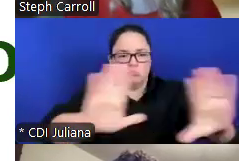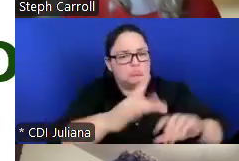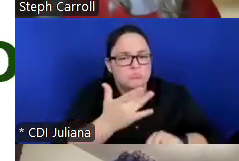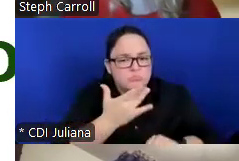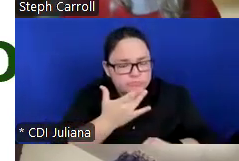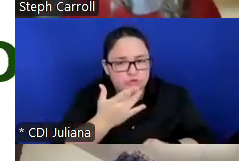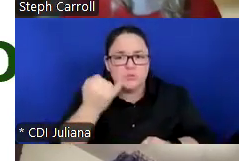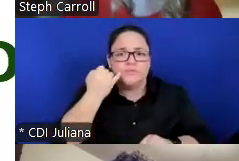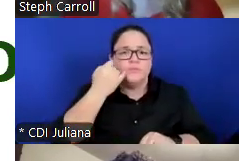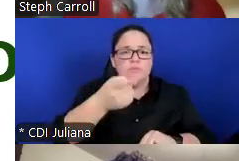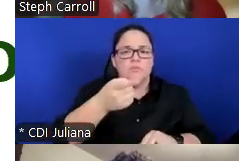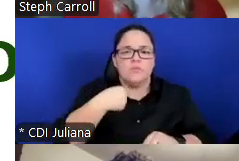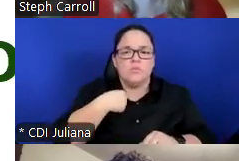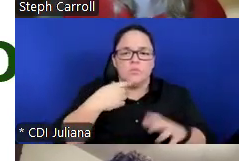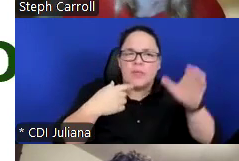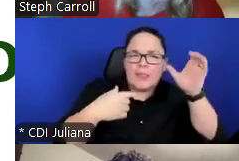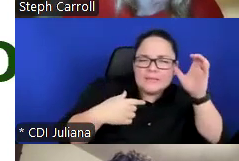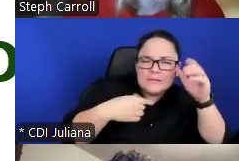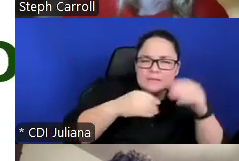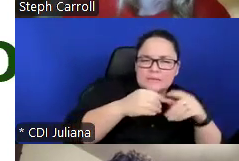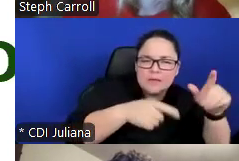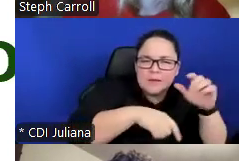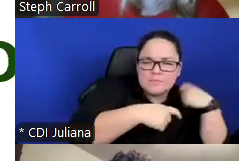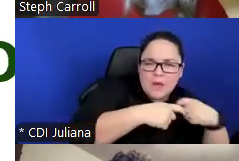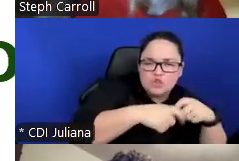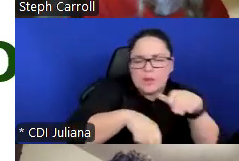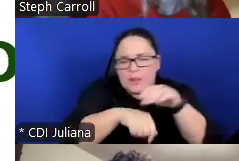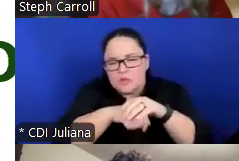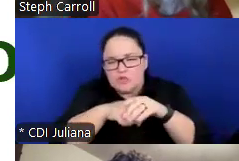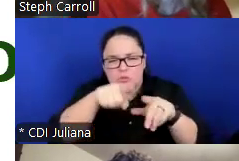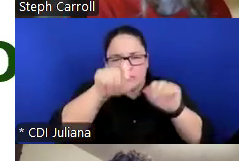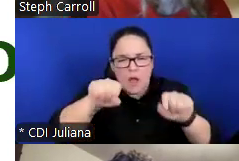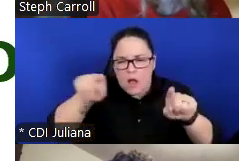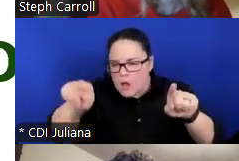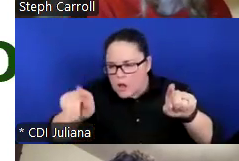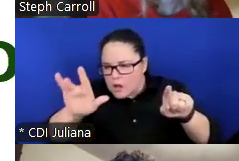will be able to select their language channel in a couple moments.